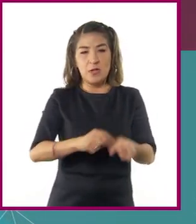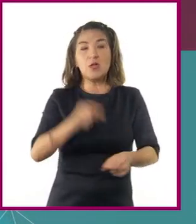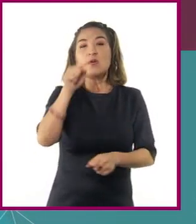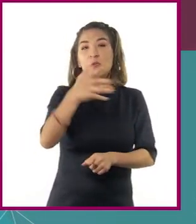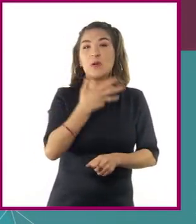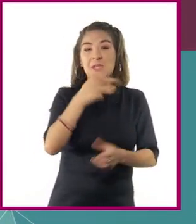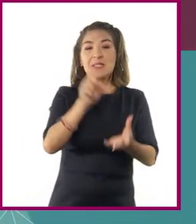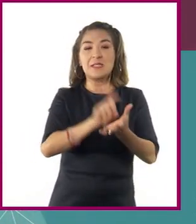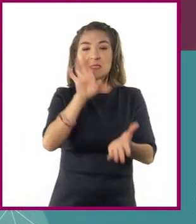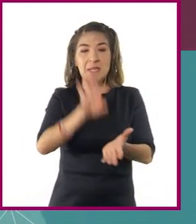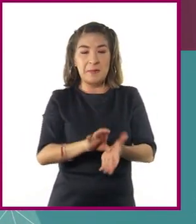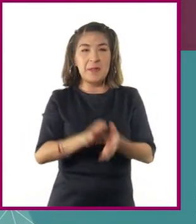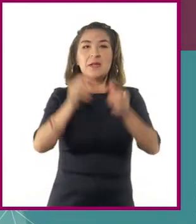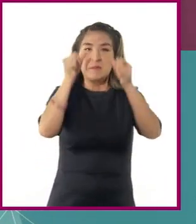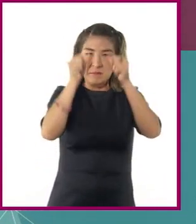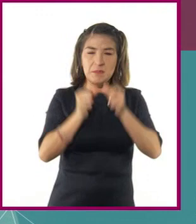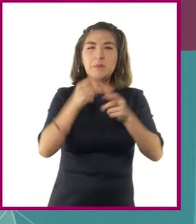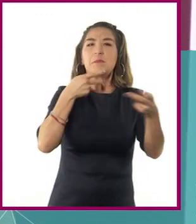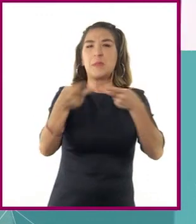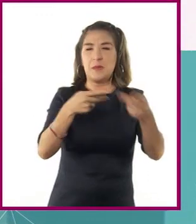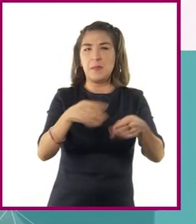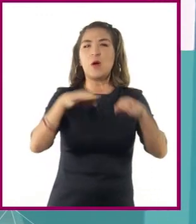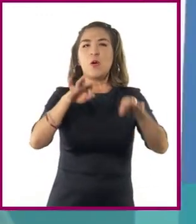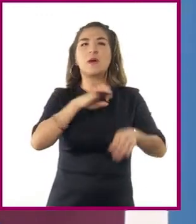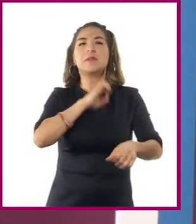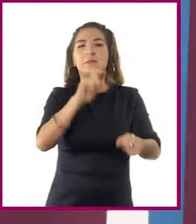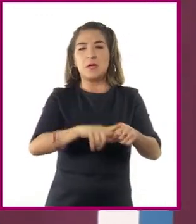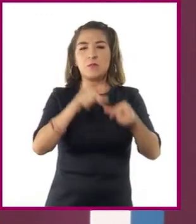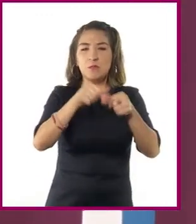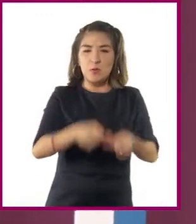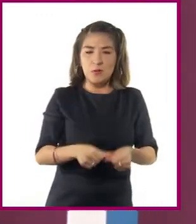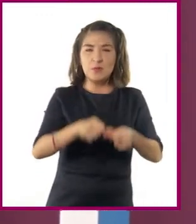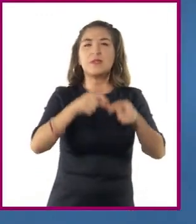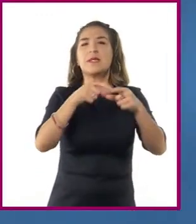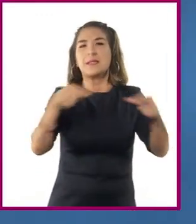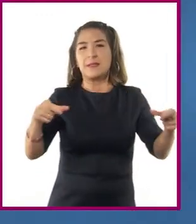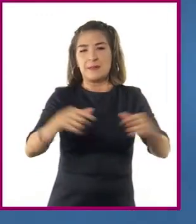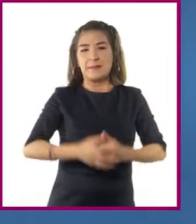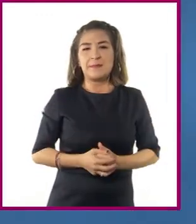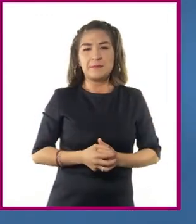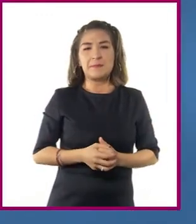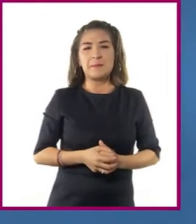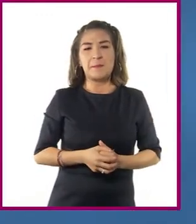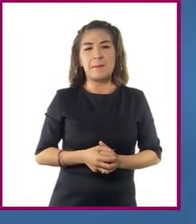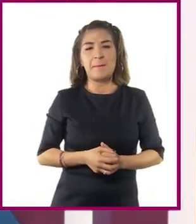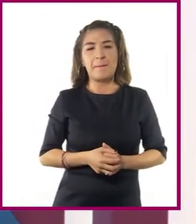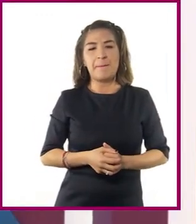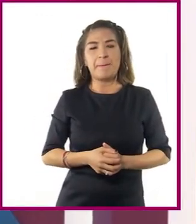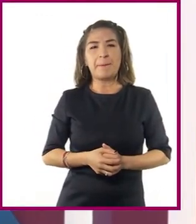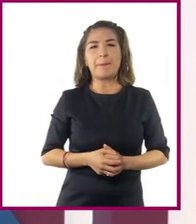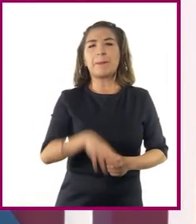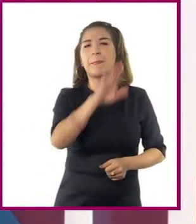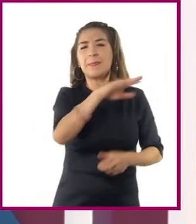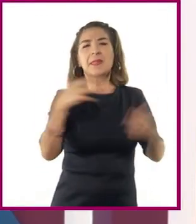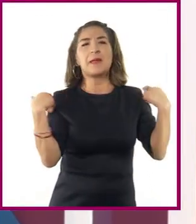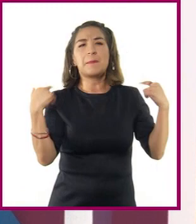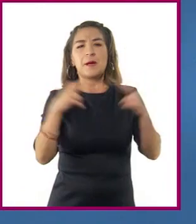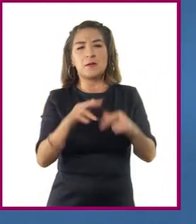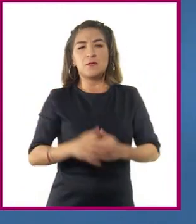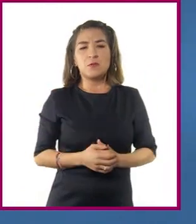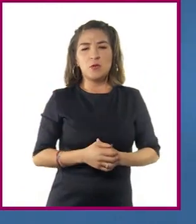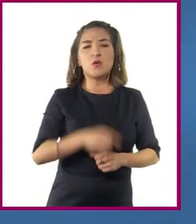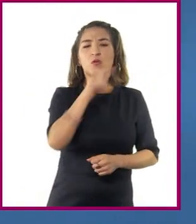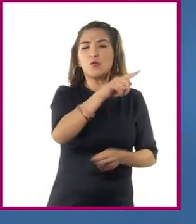tienen discapacidad visual, preparen sus hojas Leyer, punzón y regleta. Maestro Jorge Alberto, ¿en dónde más